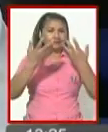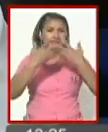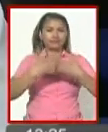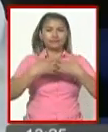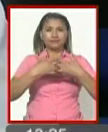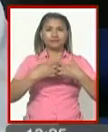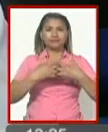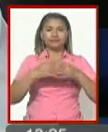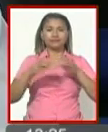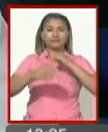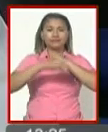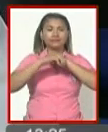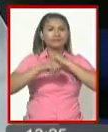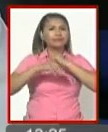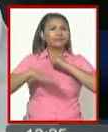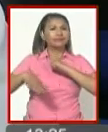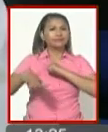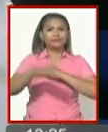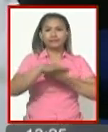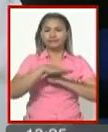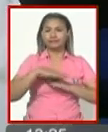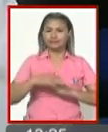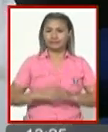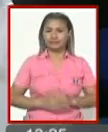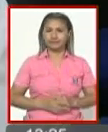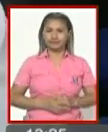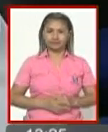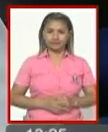empresa de publicidad en